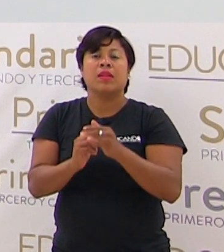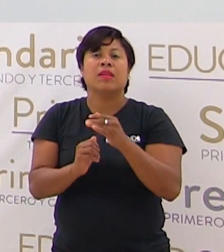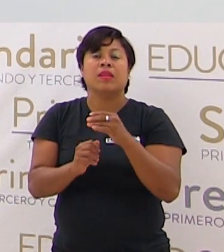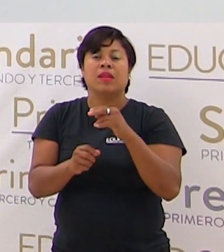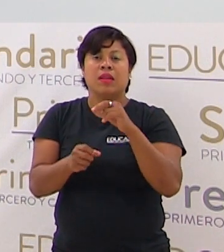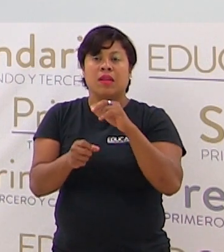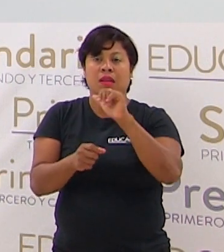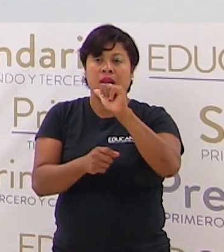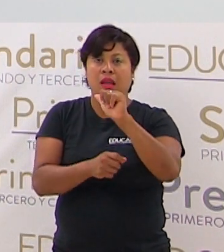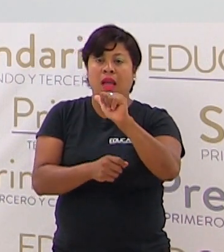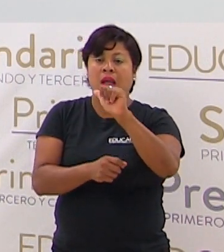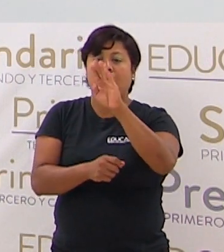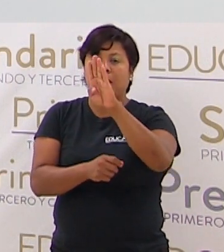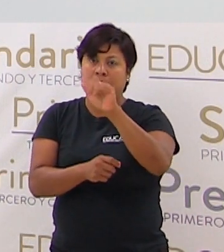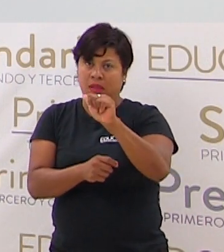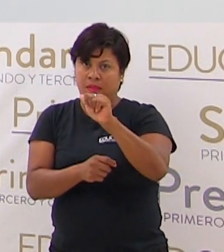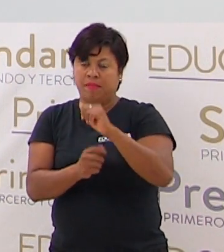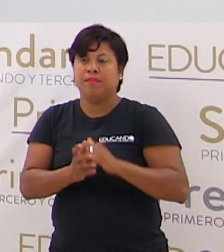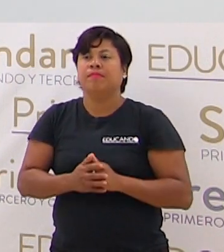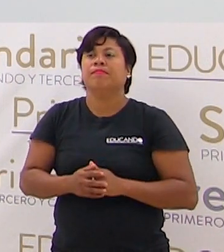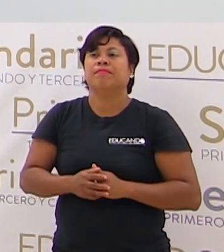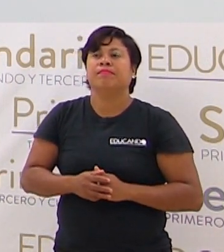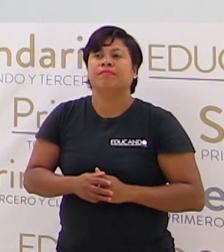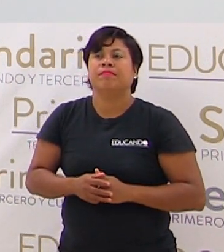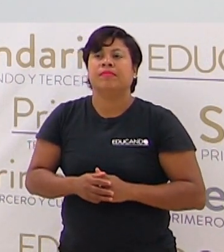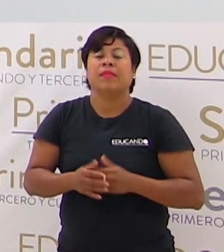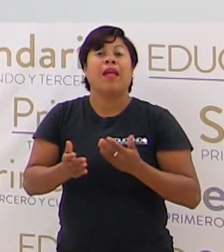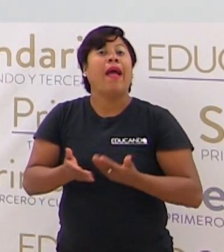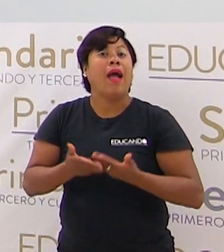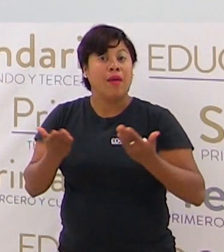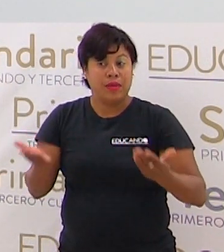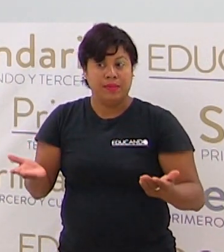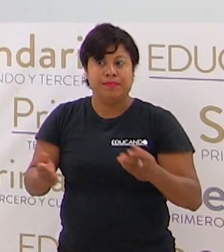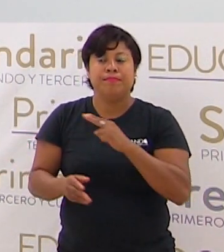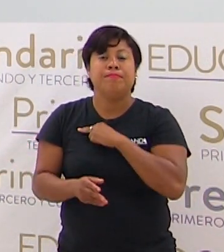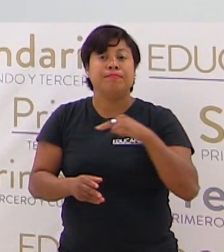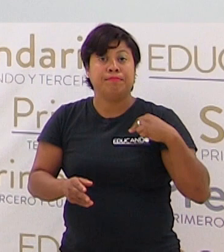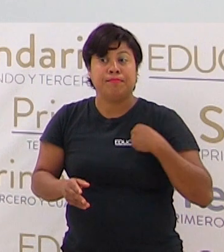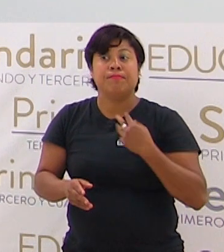de terminación aba. Ahora, si tenemos